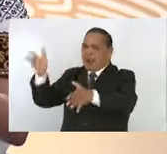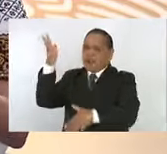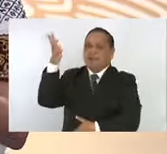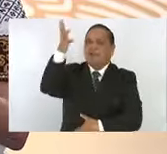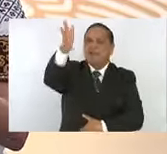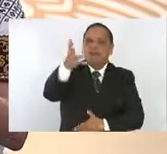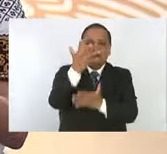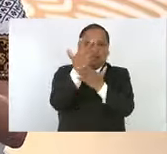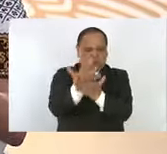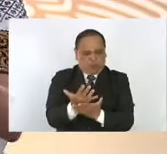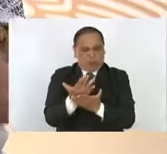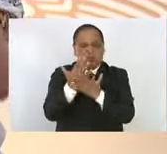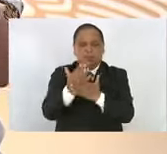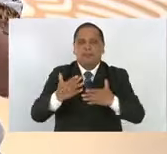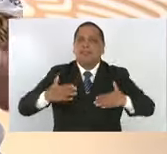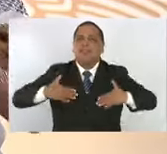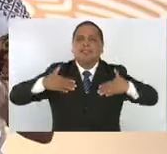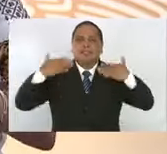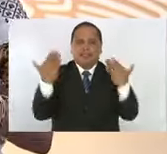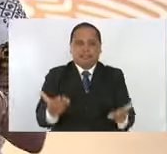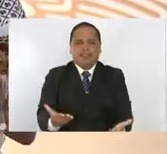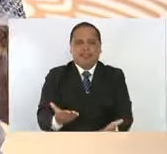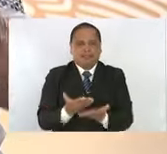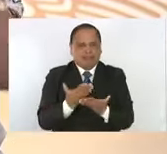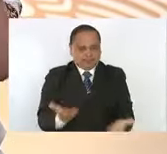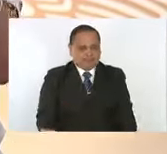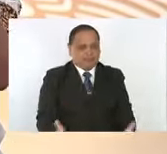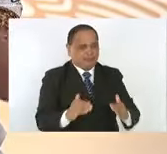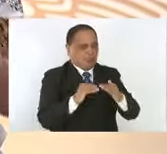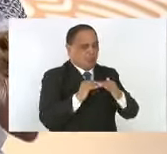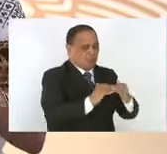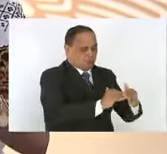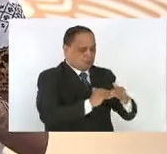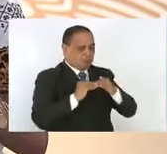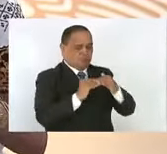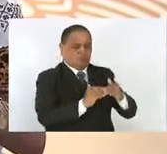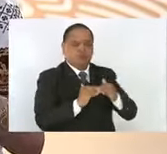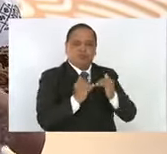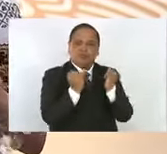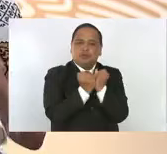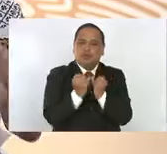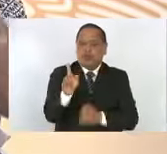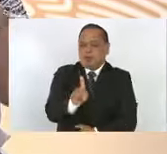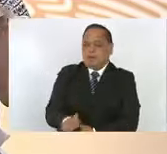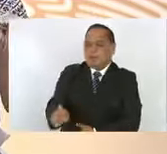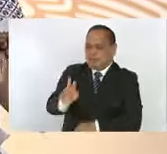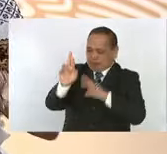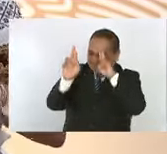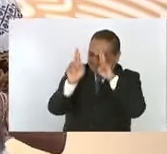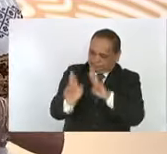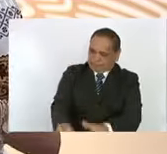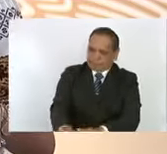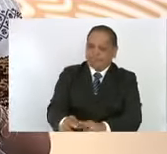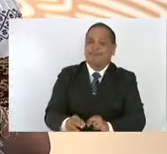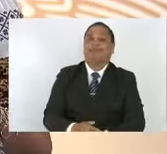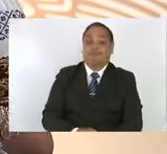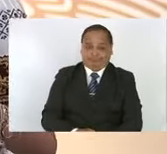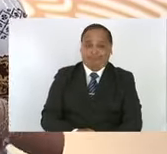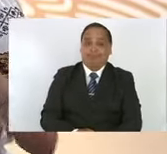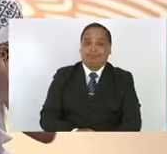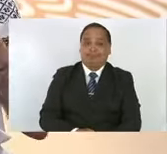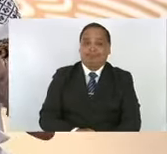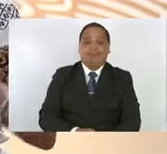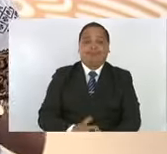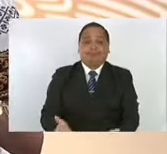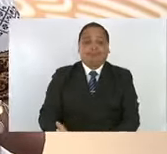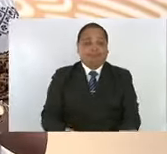esperanza, que ve siempre por la justicia y que es respetuoso de los pueblos. Es la primera voz que se levanta para